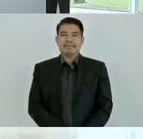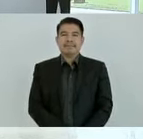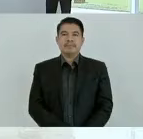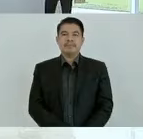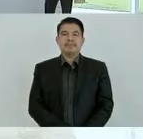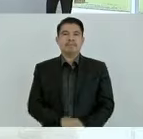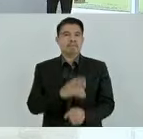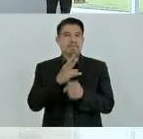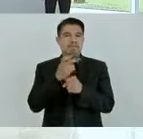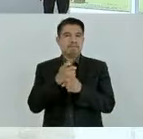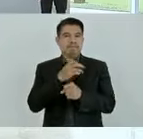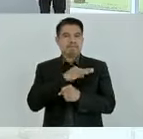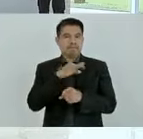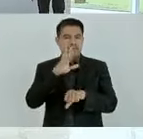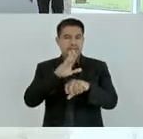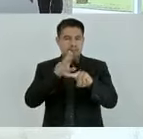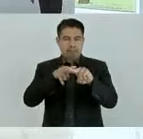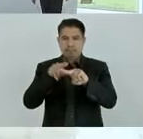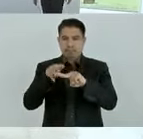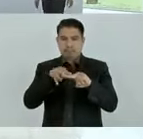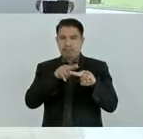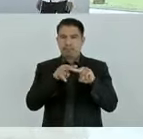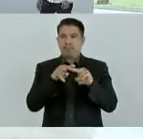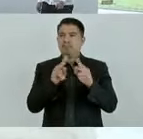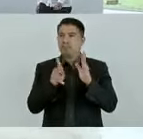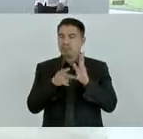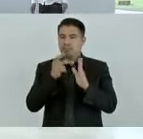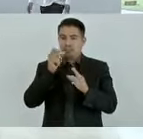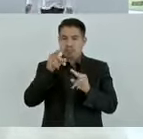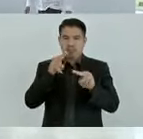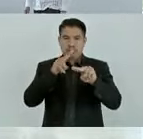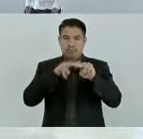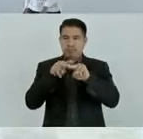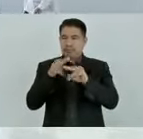Les invitamos a ocupar sus lugares en presidio.